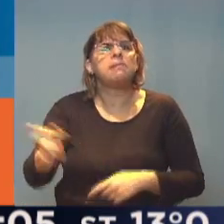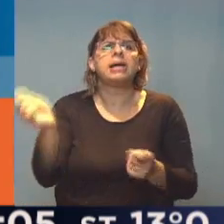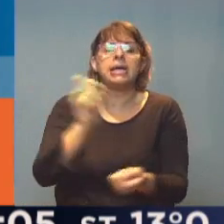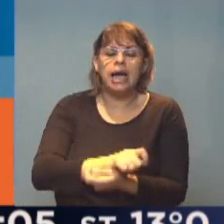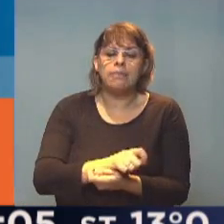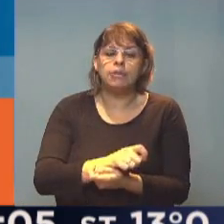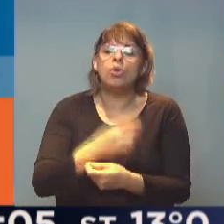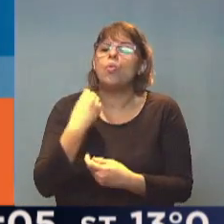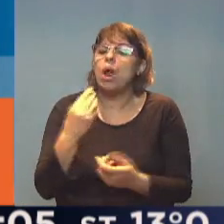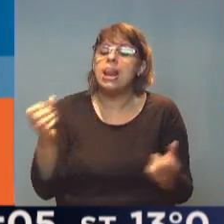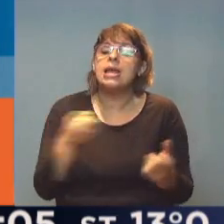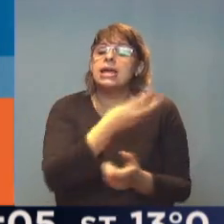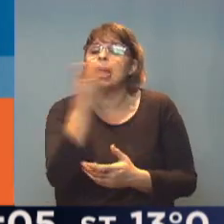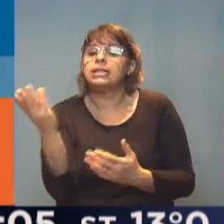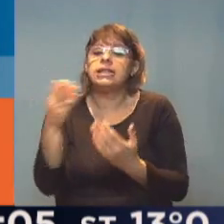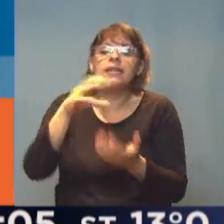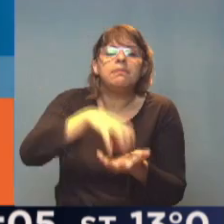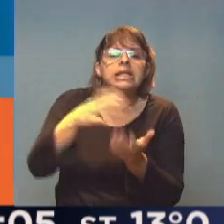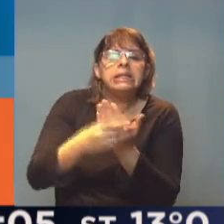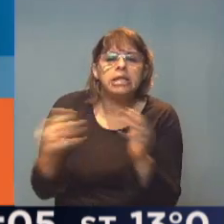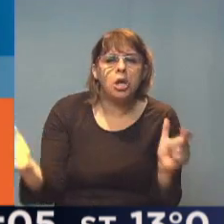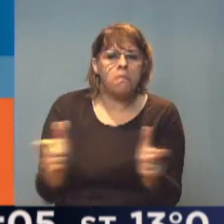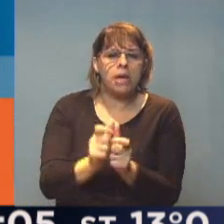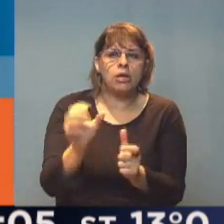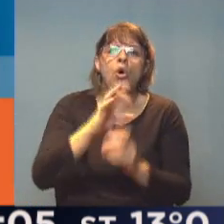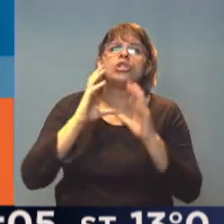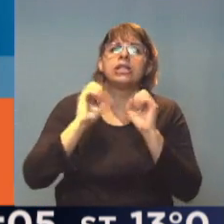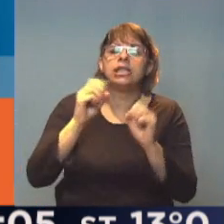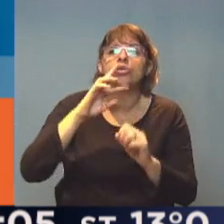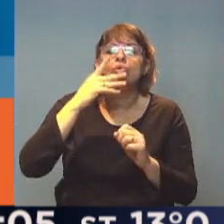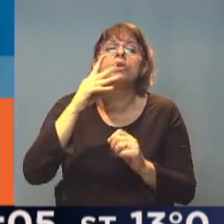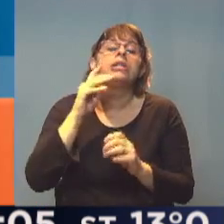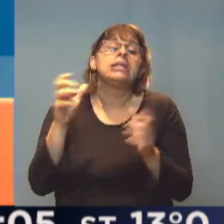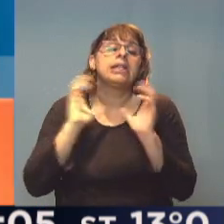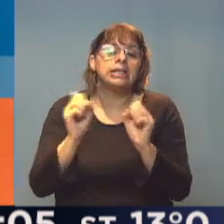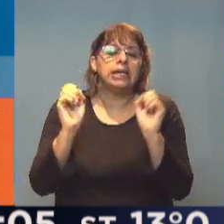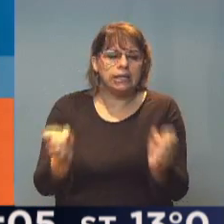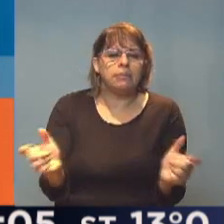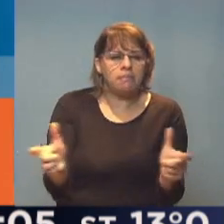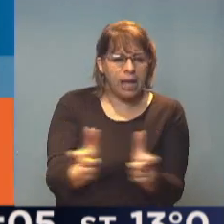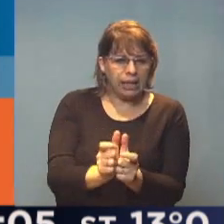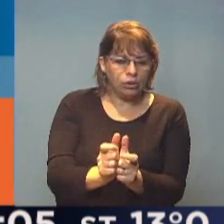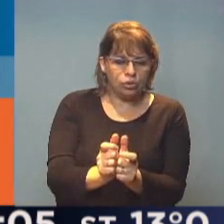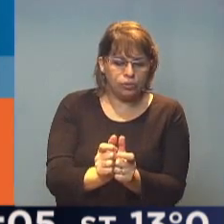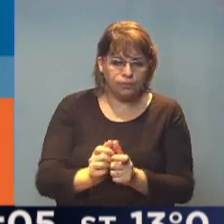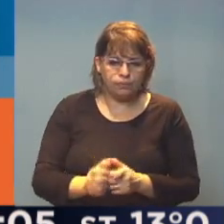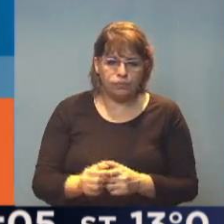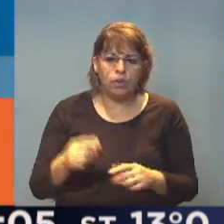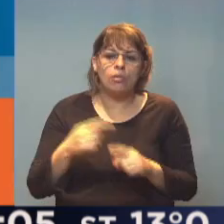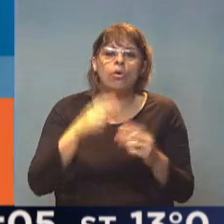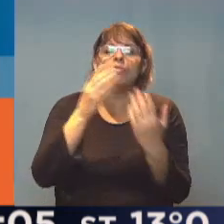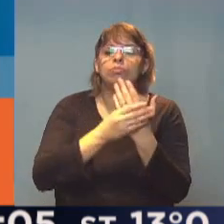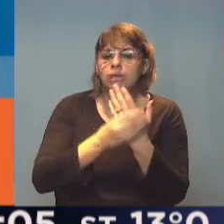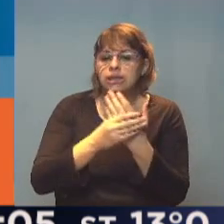es reducir la cantidad de ministerios, de secretarías o de subsecretarías en el organigrama de ministerios que